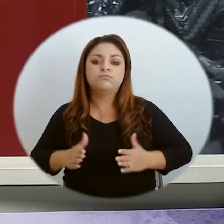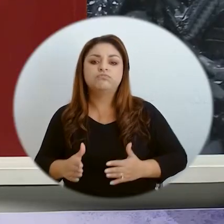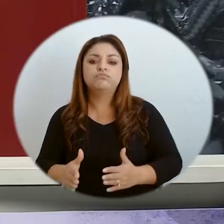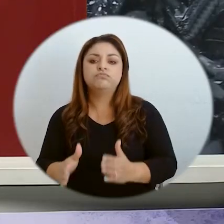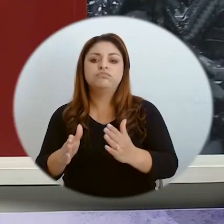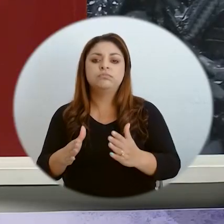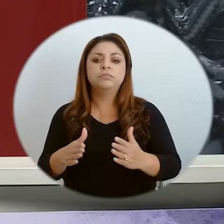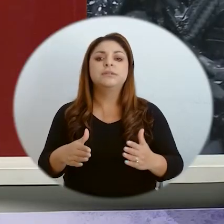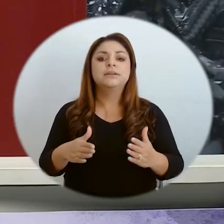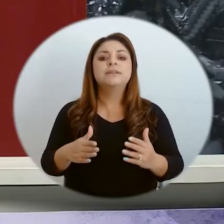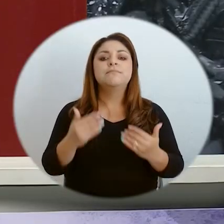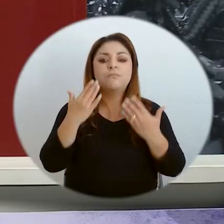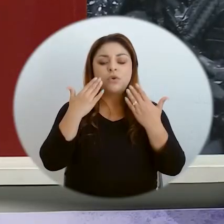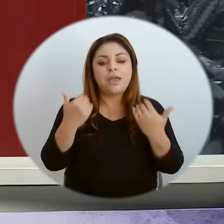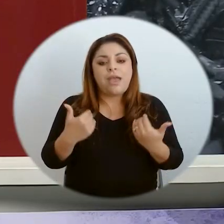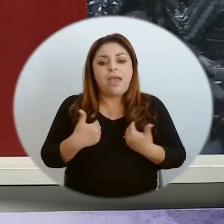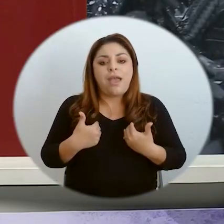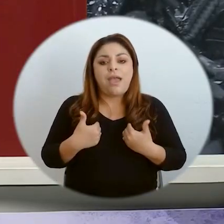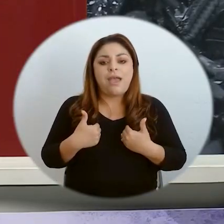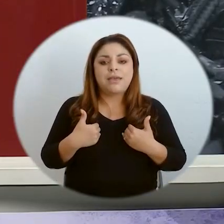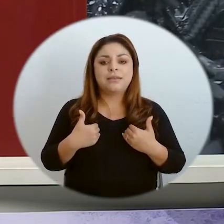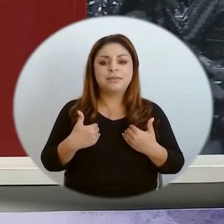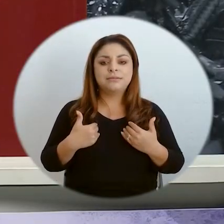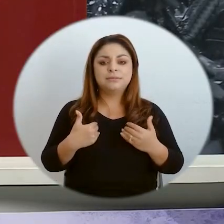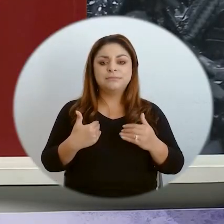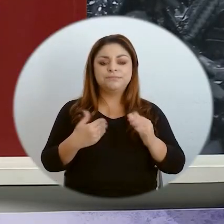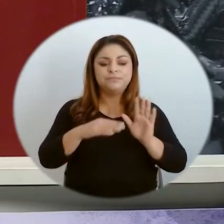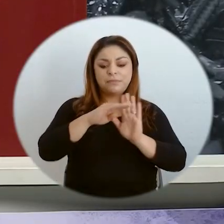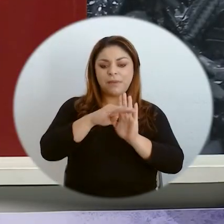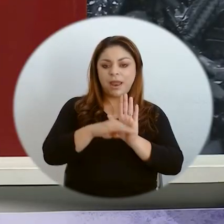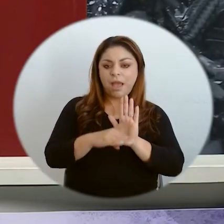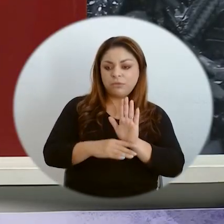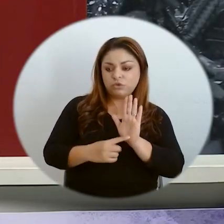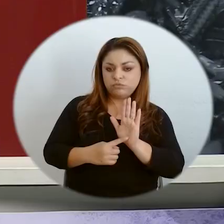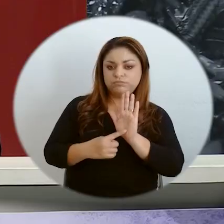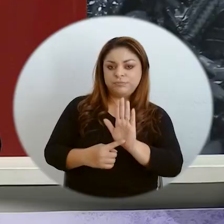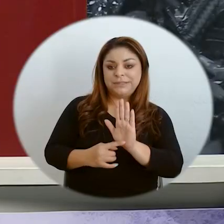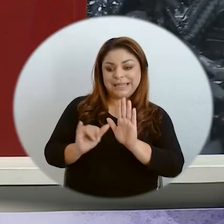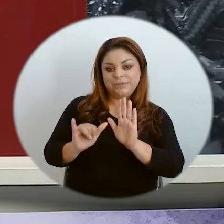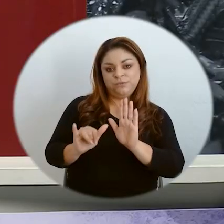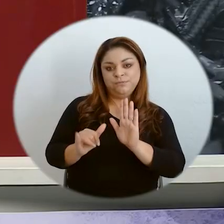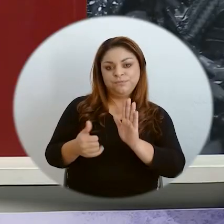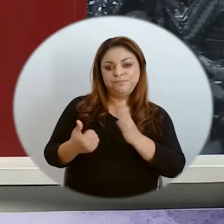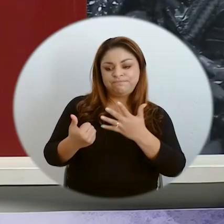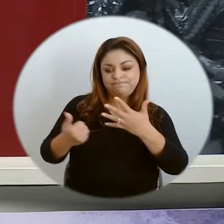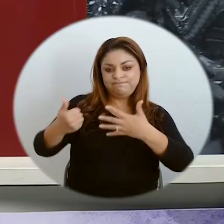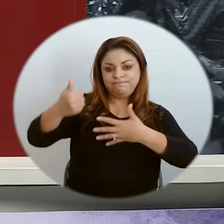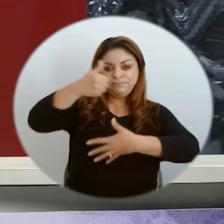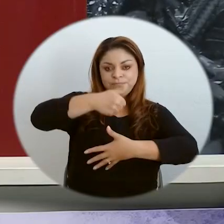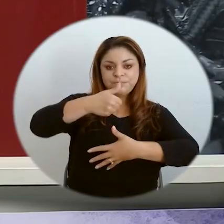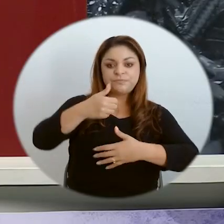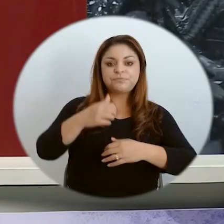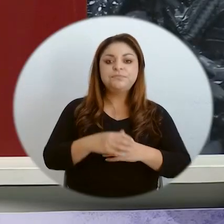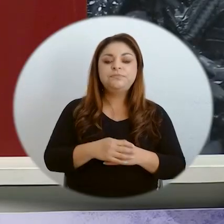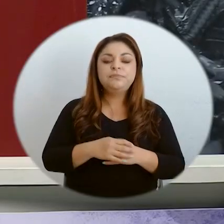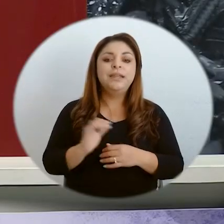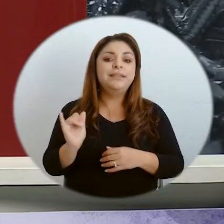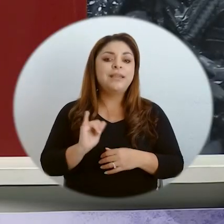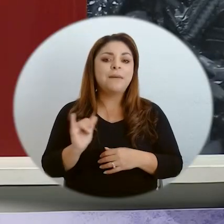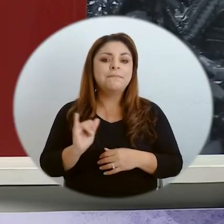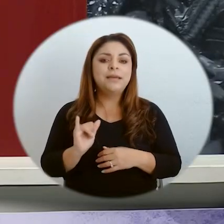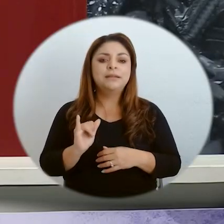Porque además establecen esos parámetros o esas prioridades, y además también una